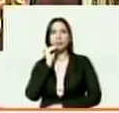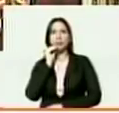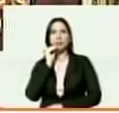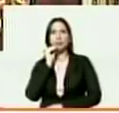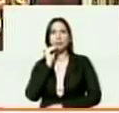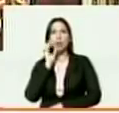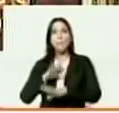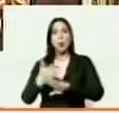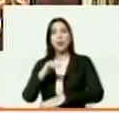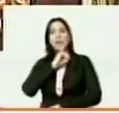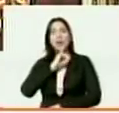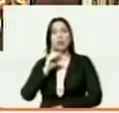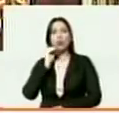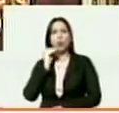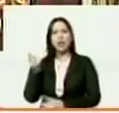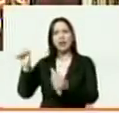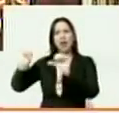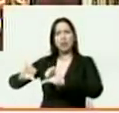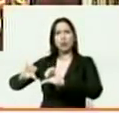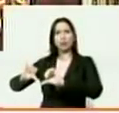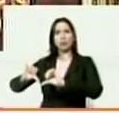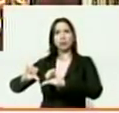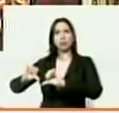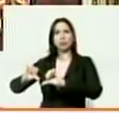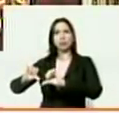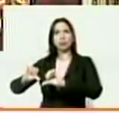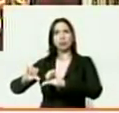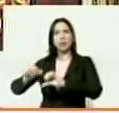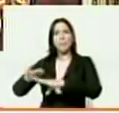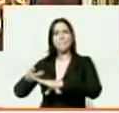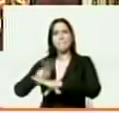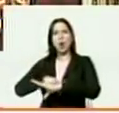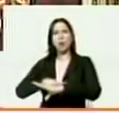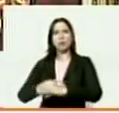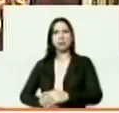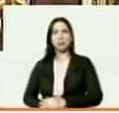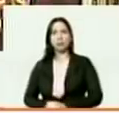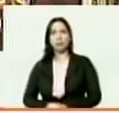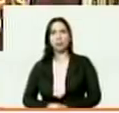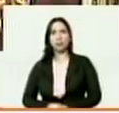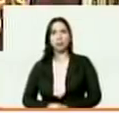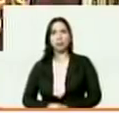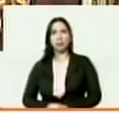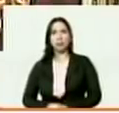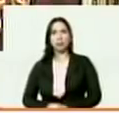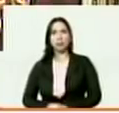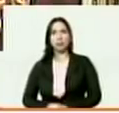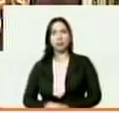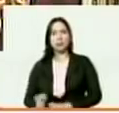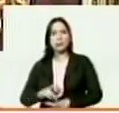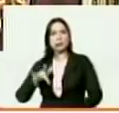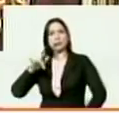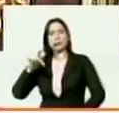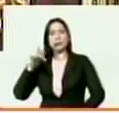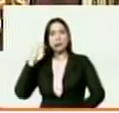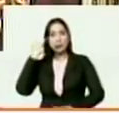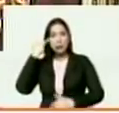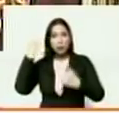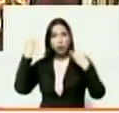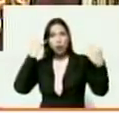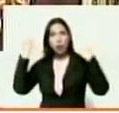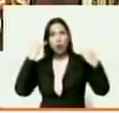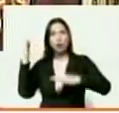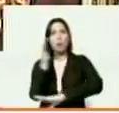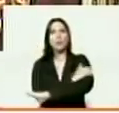porque Iván Duque ha caído en lo peor del extremismo ideológico de